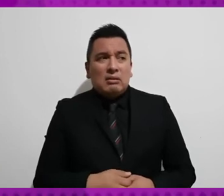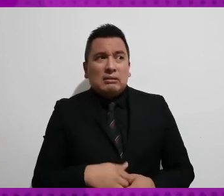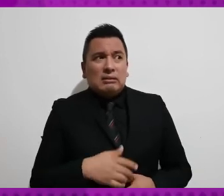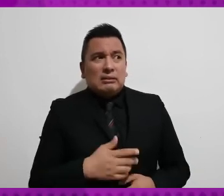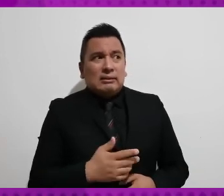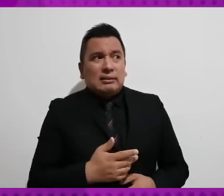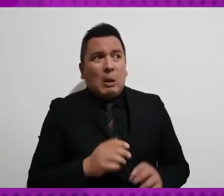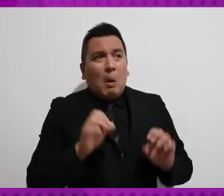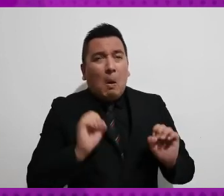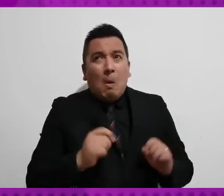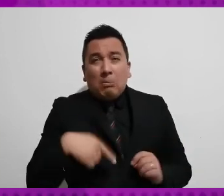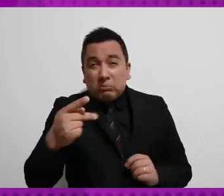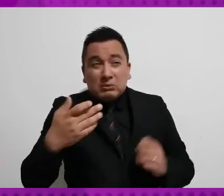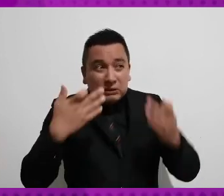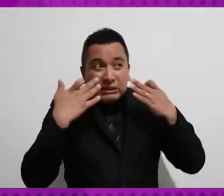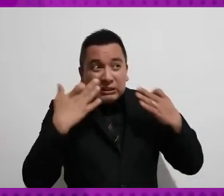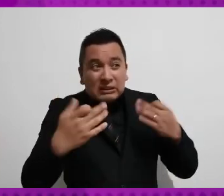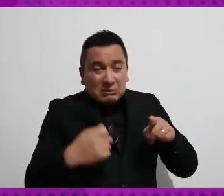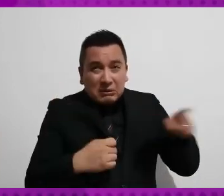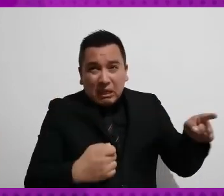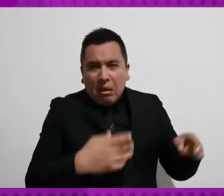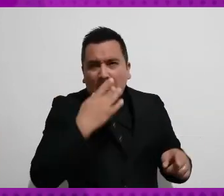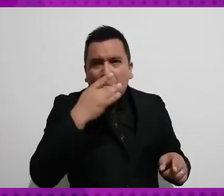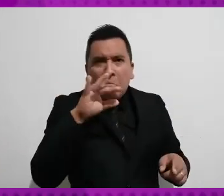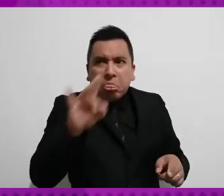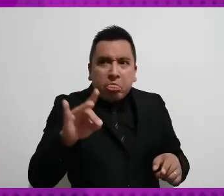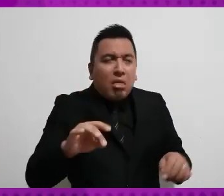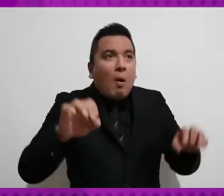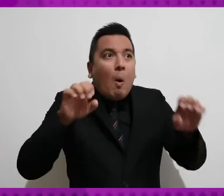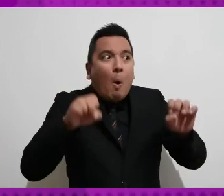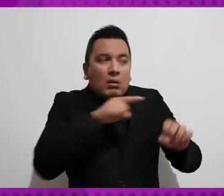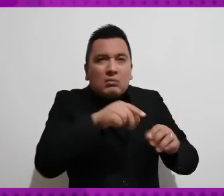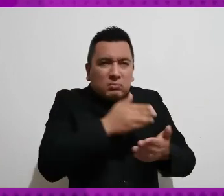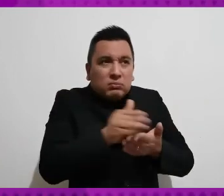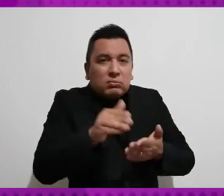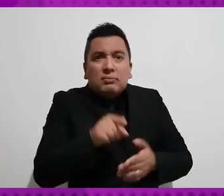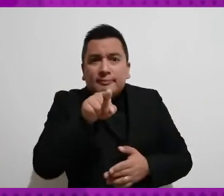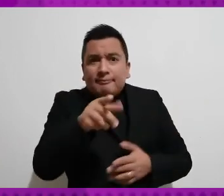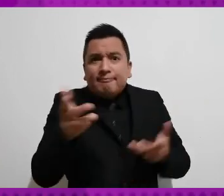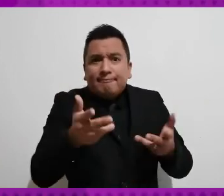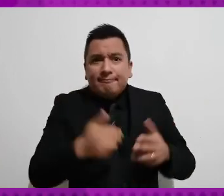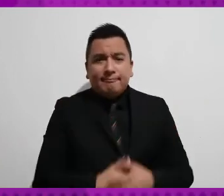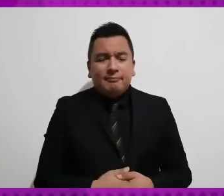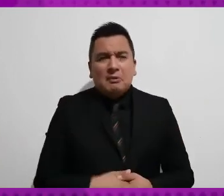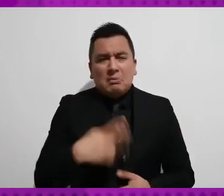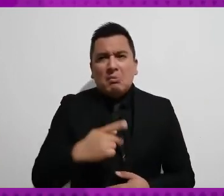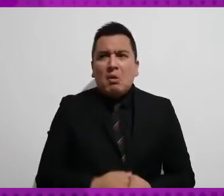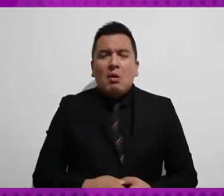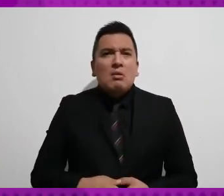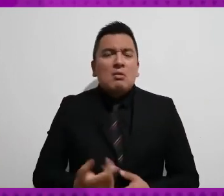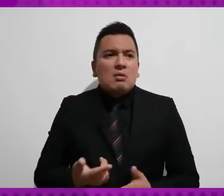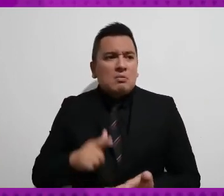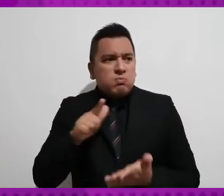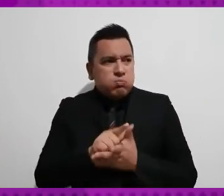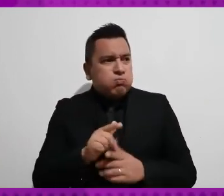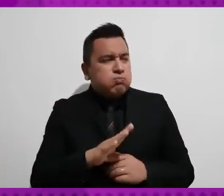fuera sujeto de una acción de discriminación, creo que lo que se tiene que hacer es proceder por los cauces legales, que